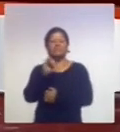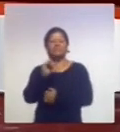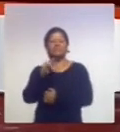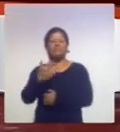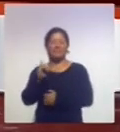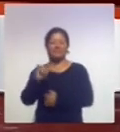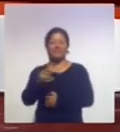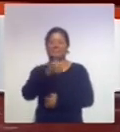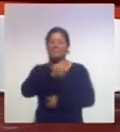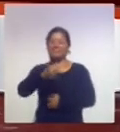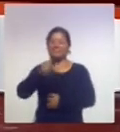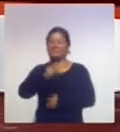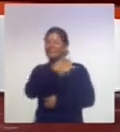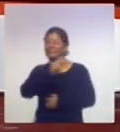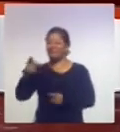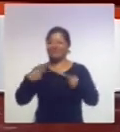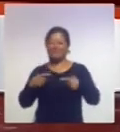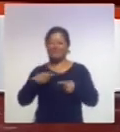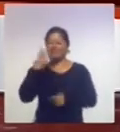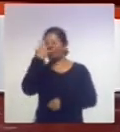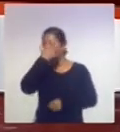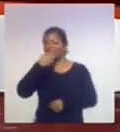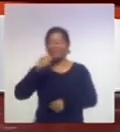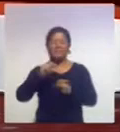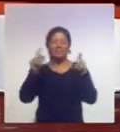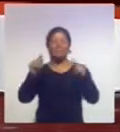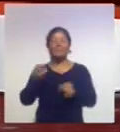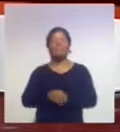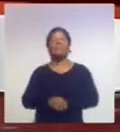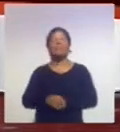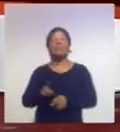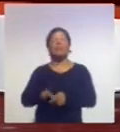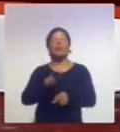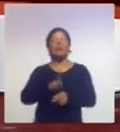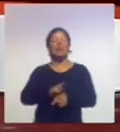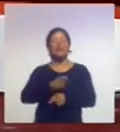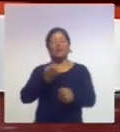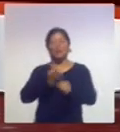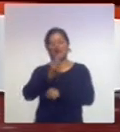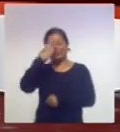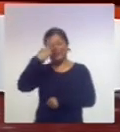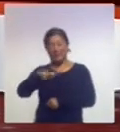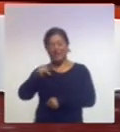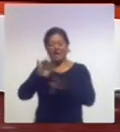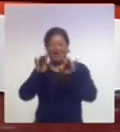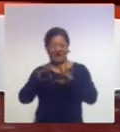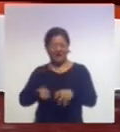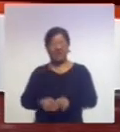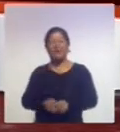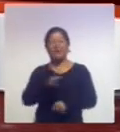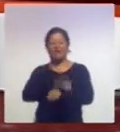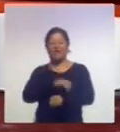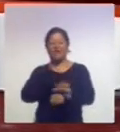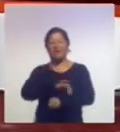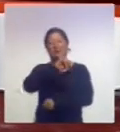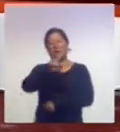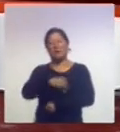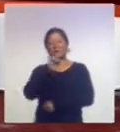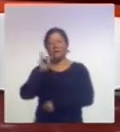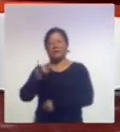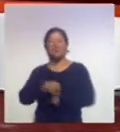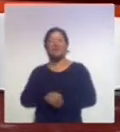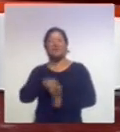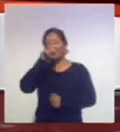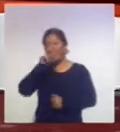a toda la gente bonita de Tlaxcala. Nos sigue desde Ciudad Nezahualcóyotl del Estado de México. Nuestro amigo José Ignacio, que siempre nos escribe, y